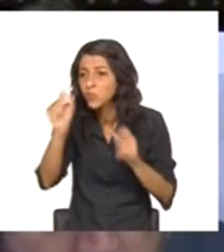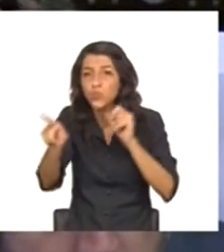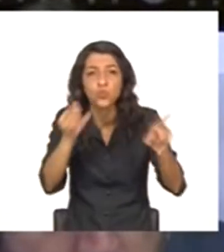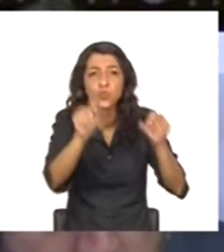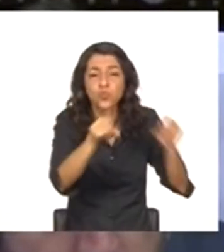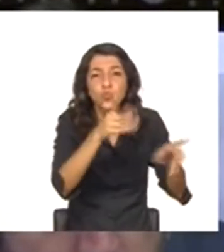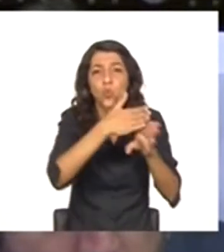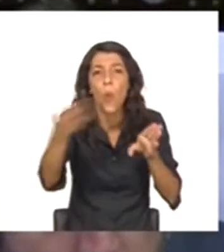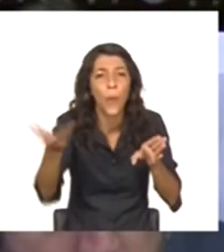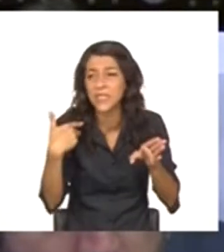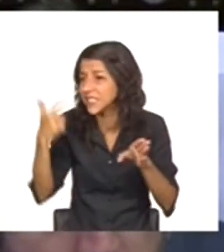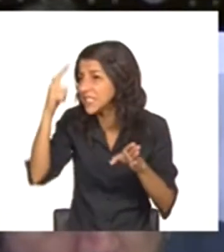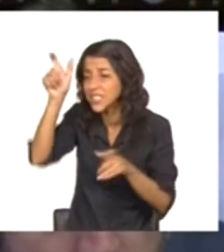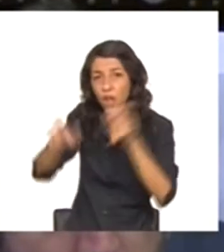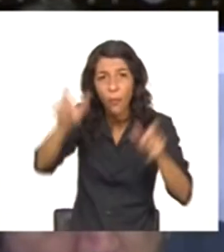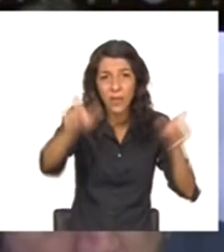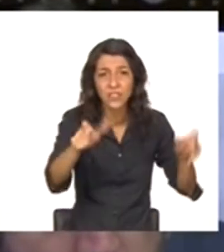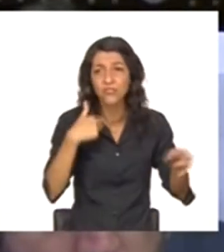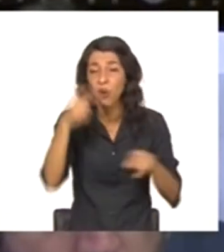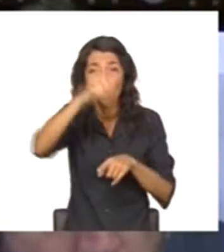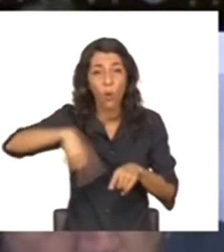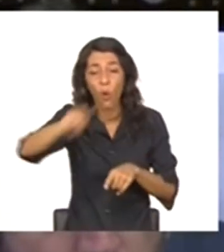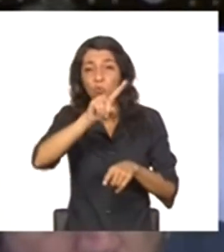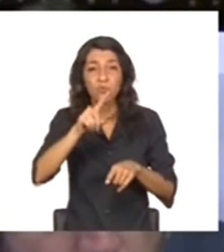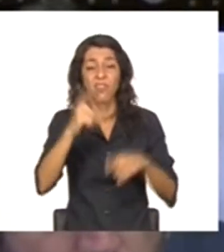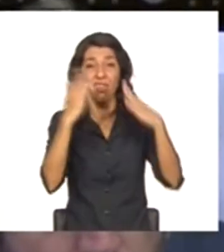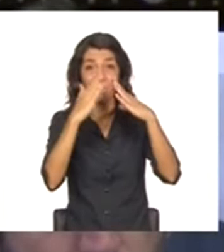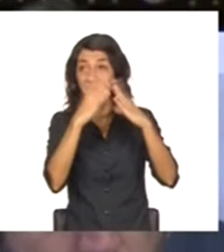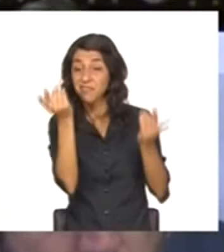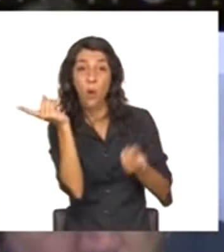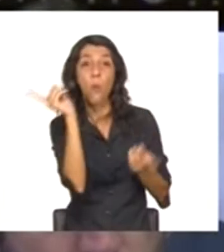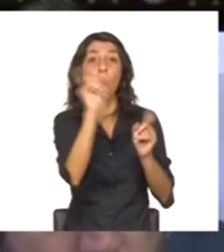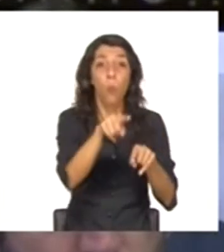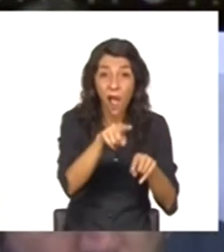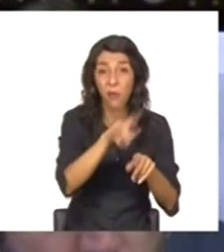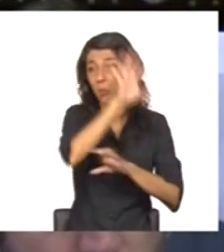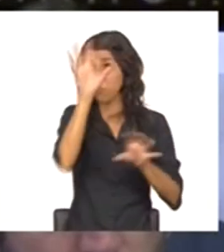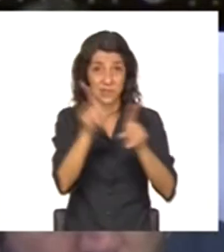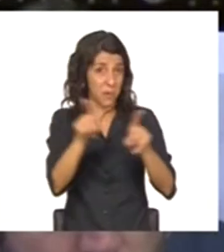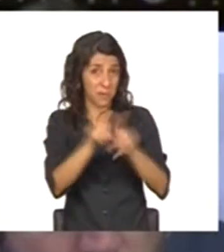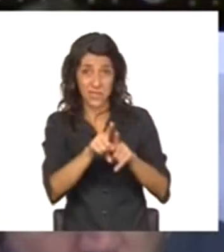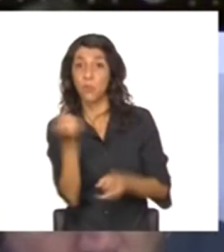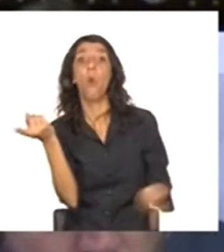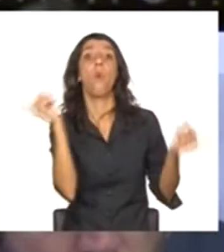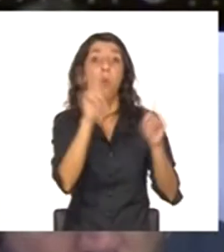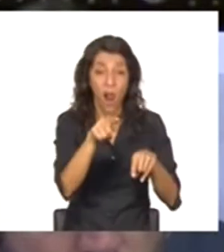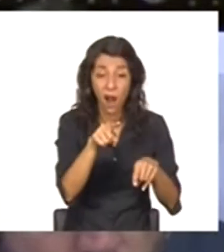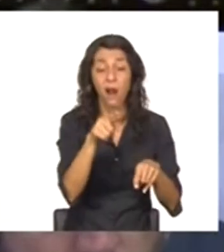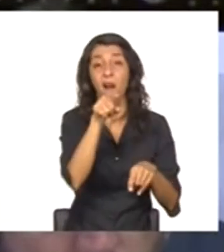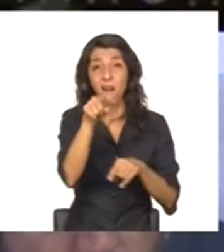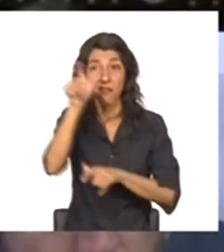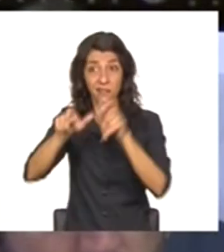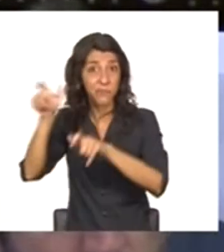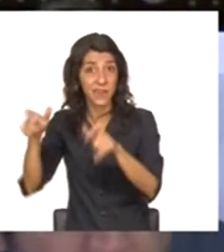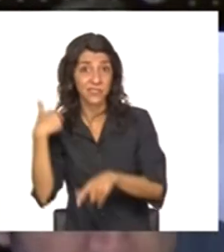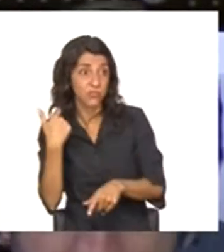pueblos, los que los van a mirar a la cara cuando vuelvan a sus casas, a sus barrios, los que le van a preguntar y les van a pedir explicaciones acerca de lo que